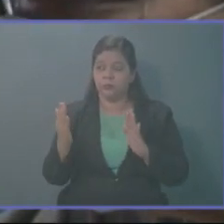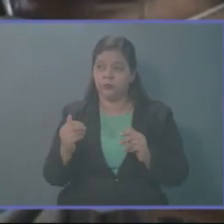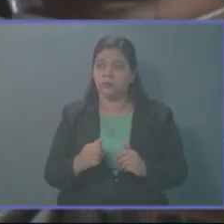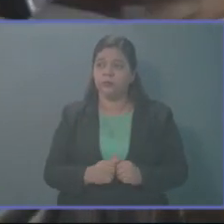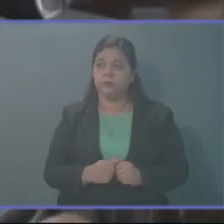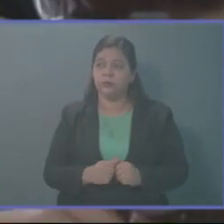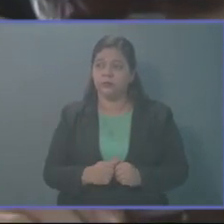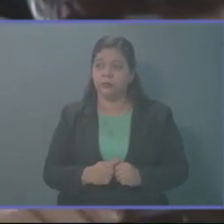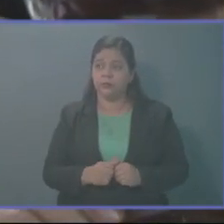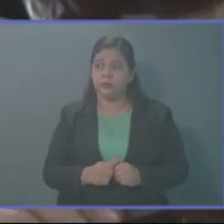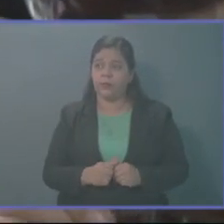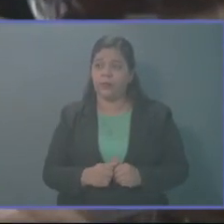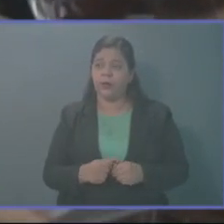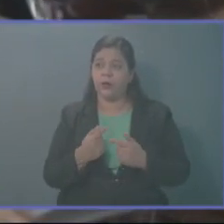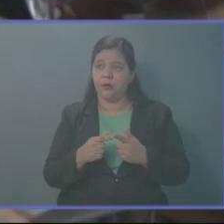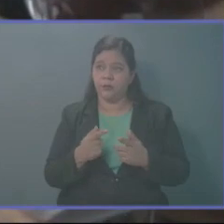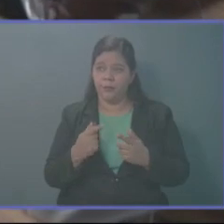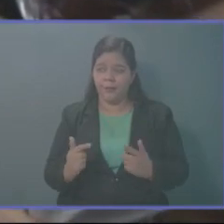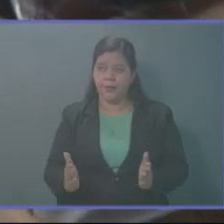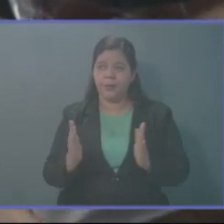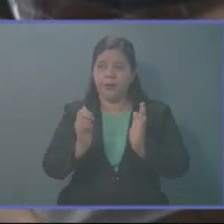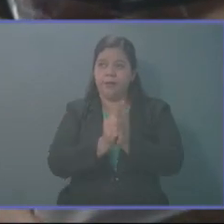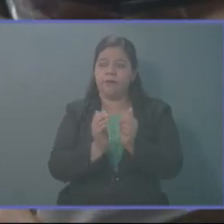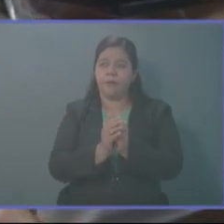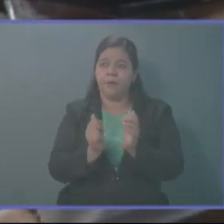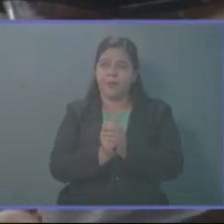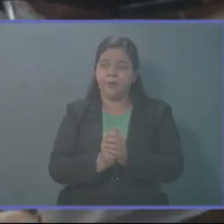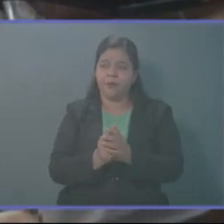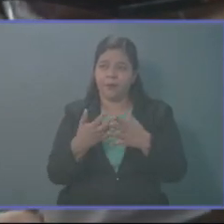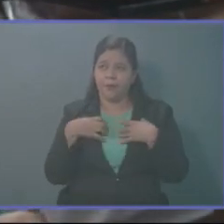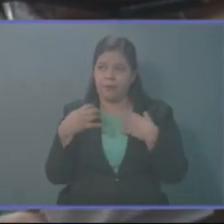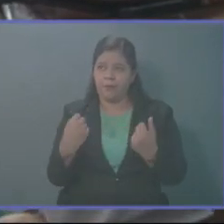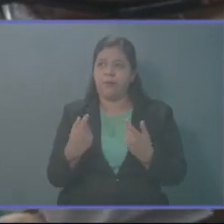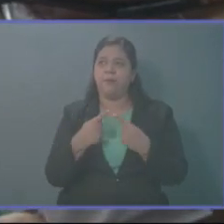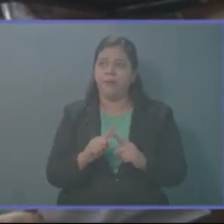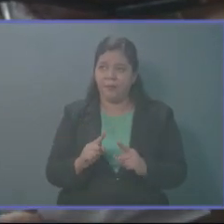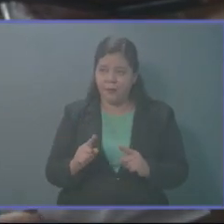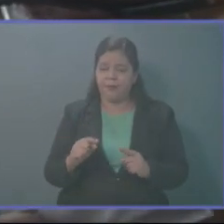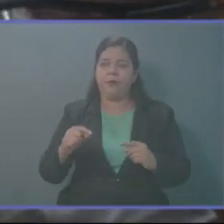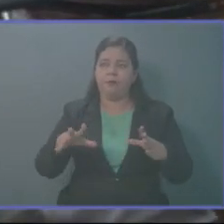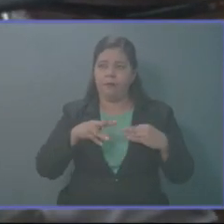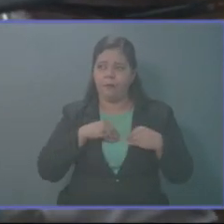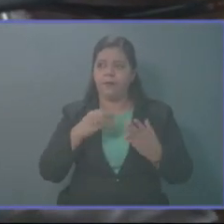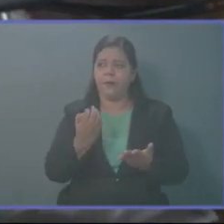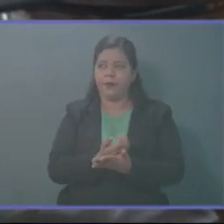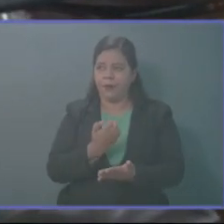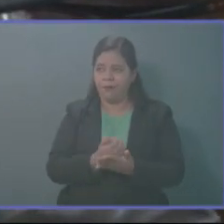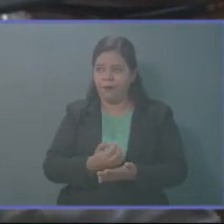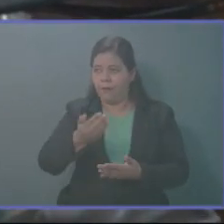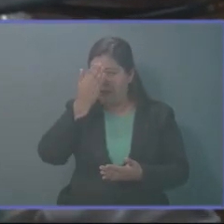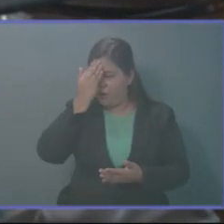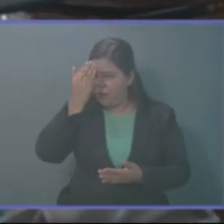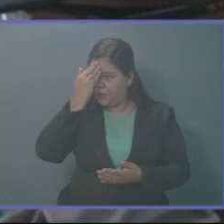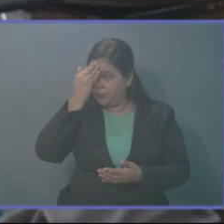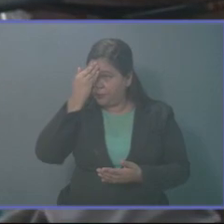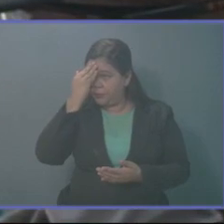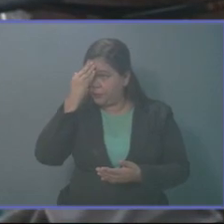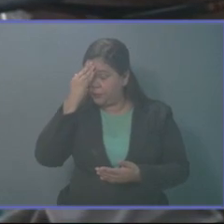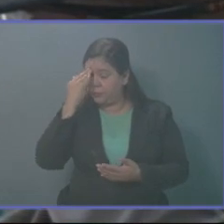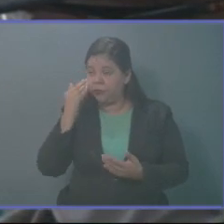pues una crisis, una emergencia sanitaria, pero que sin duda el impacto económico pues ya sabemos que también es